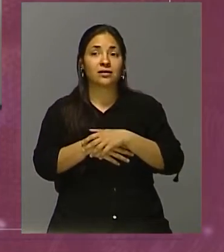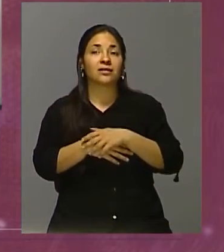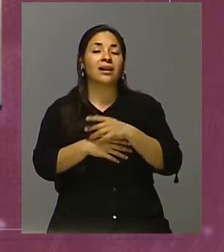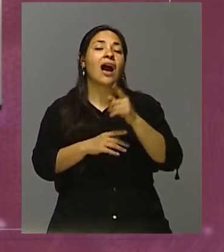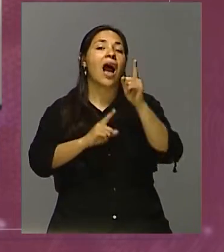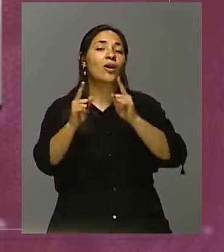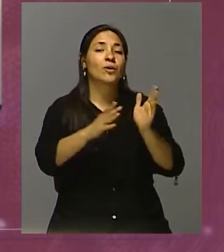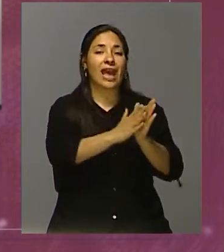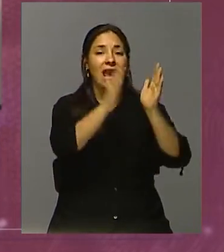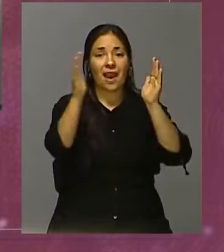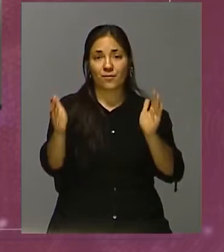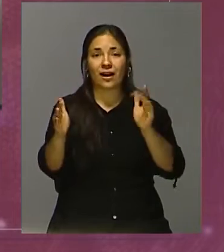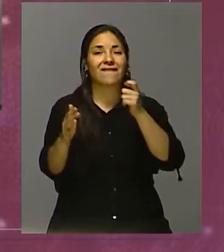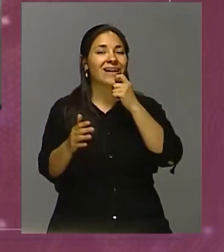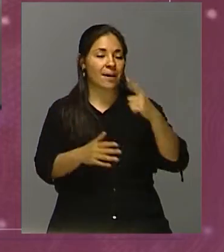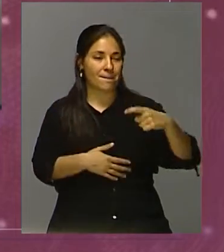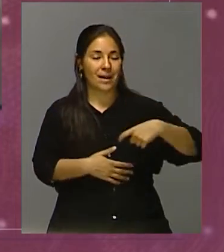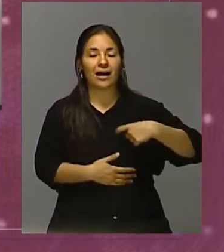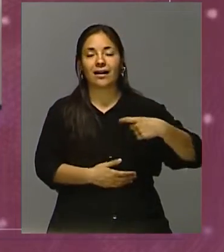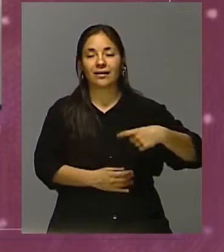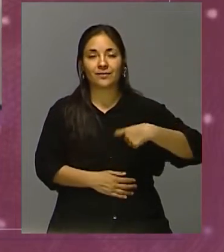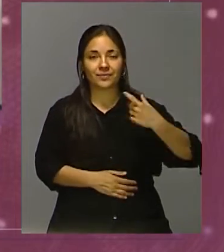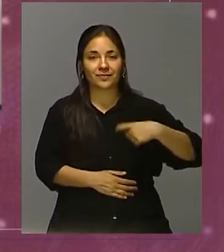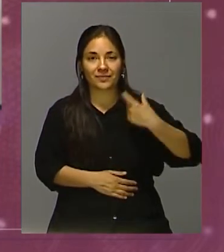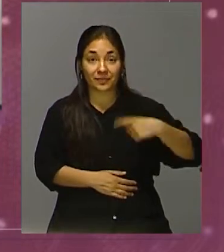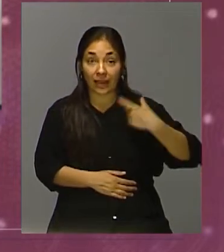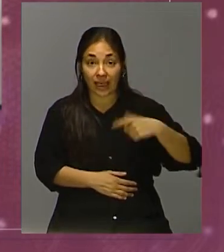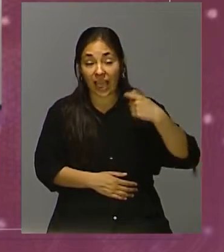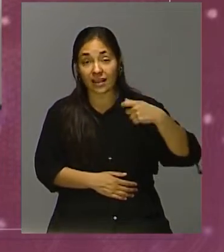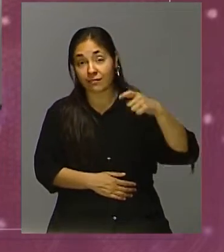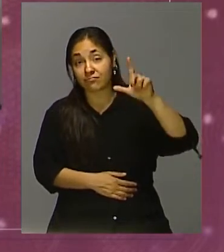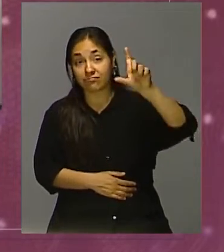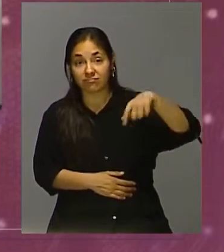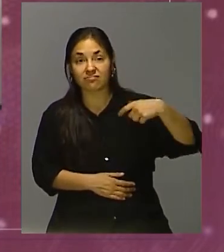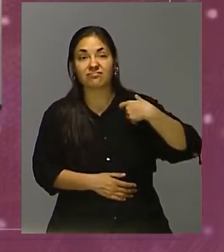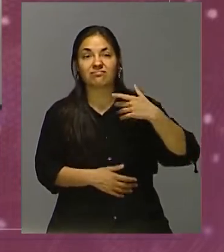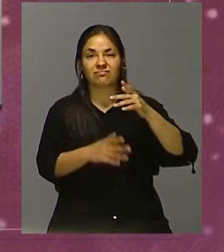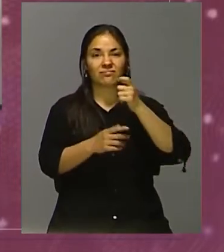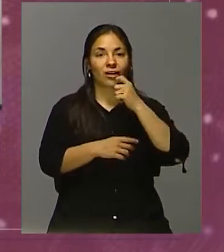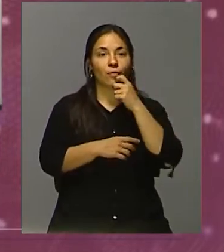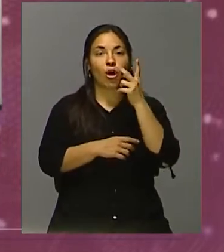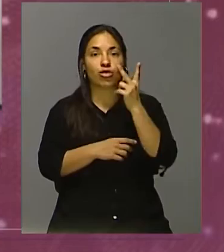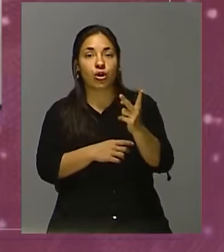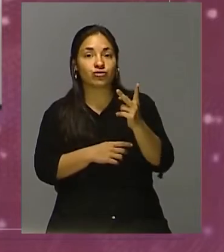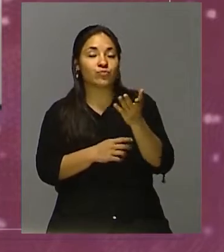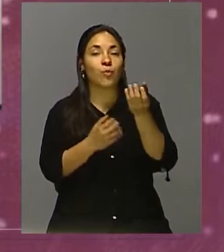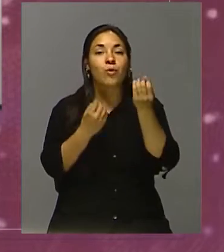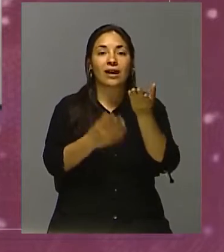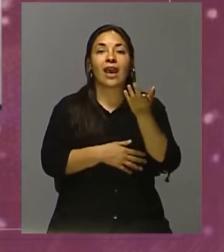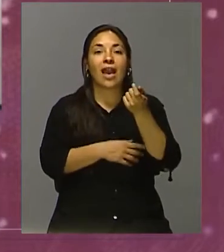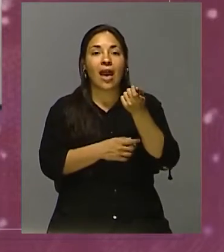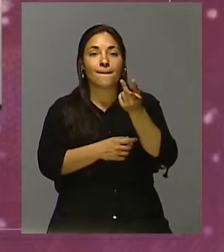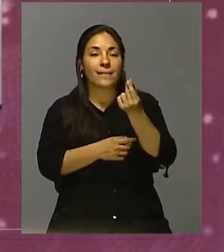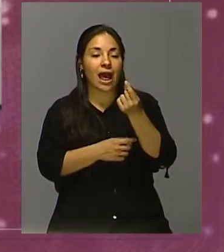épocas tener acceso a una tarjeta de crédito y por ahí terminamos muy endeudados porque no sabemos manejarnos con el dinero. ¿Nos falta esa educación financiera